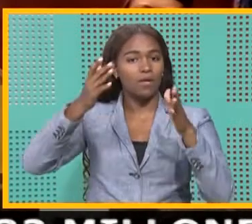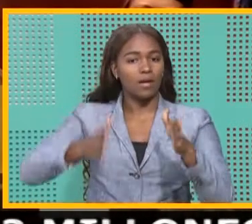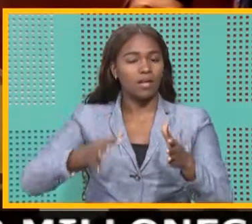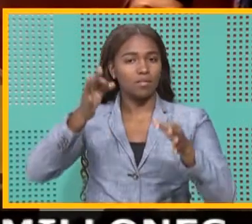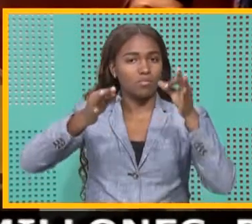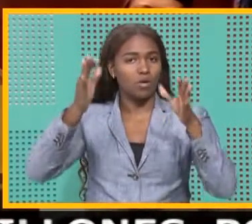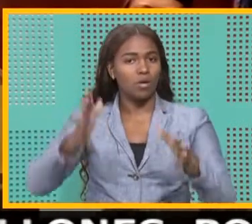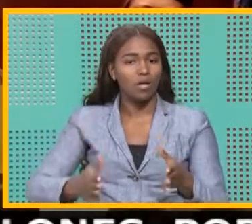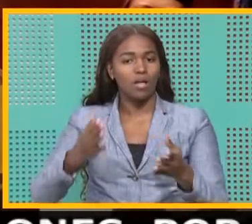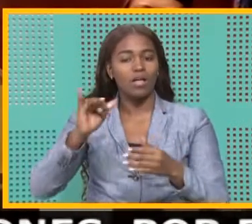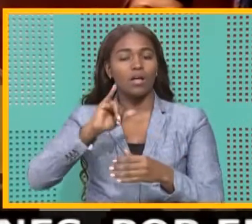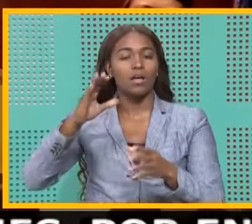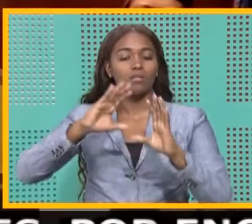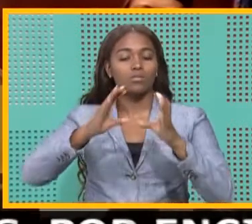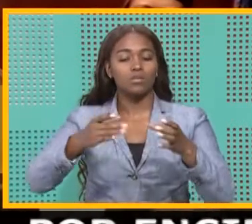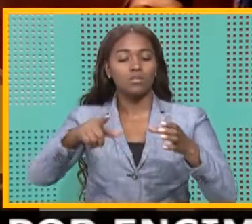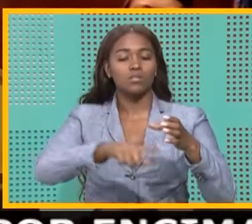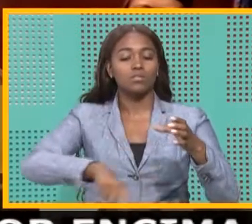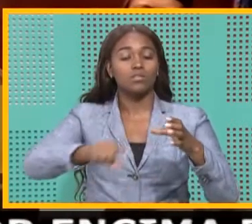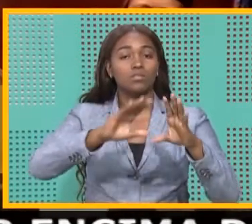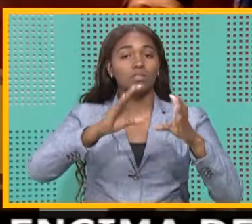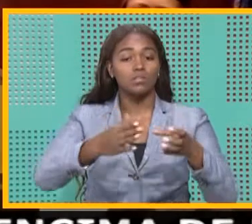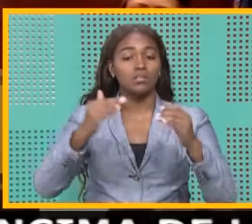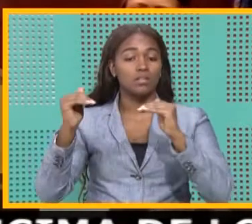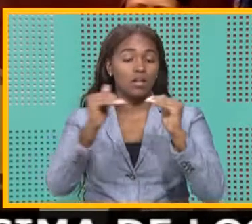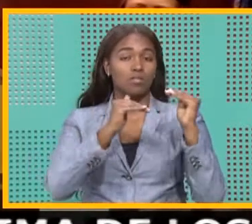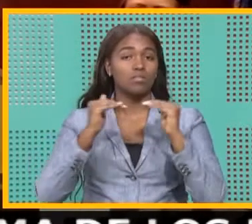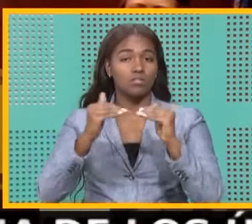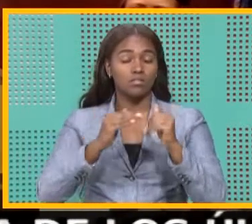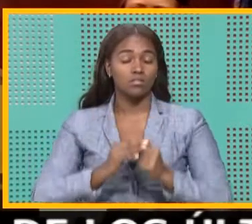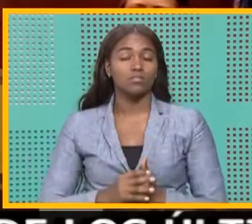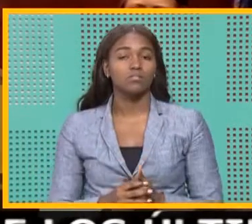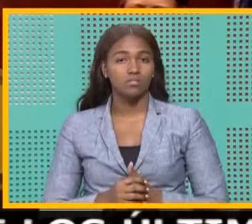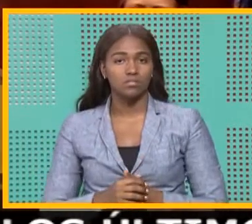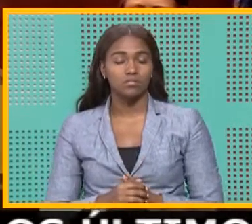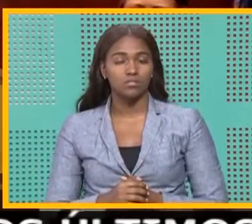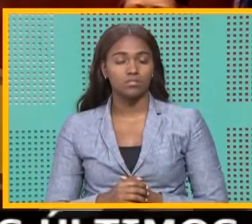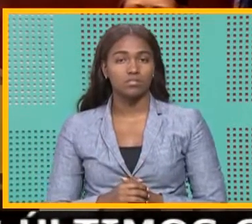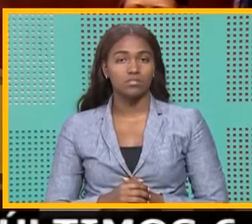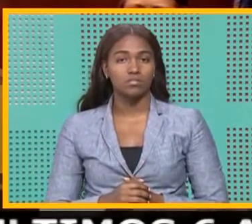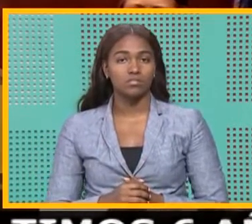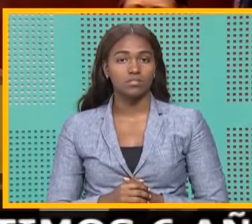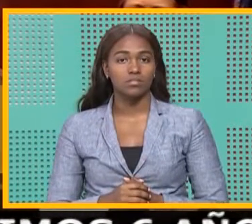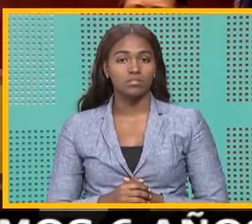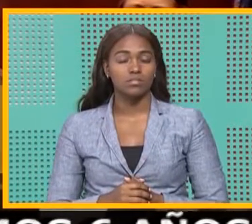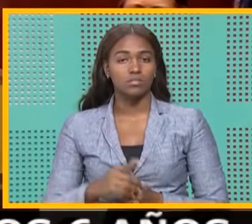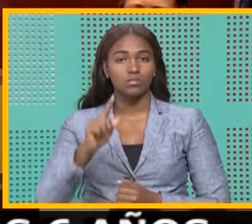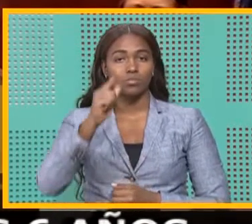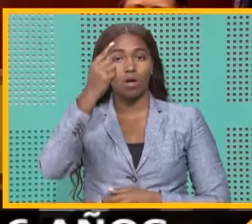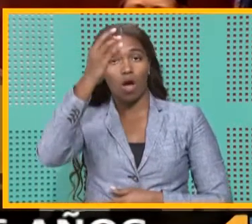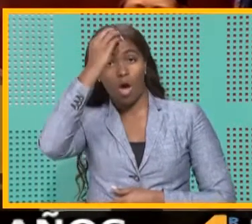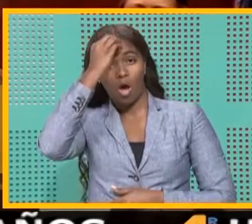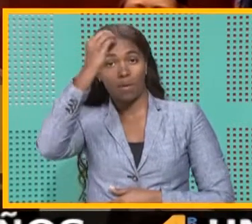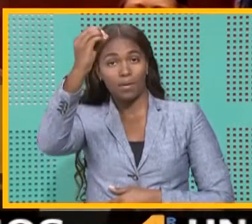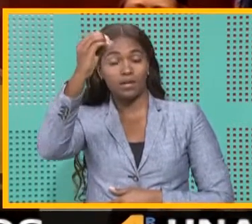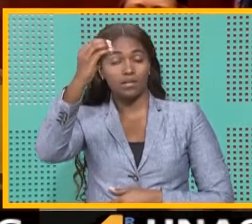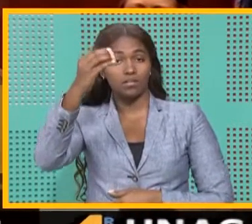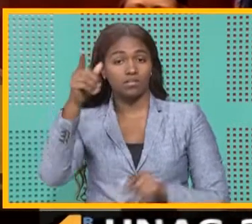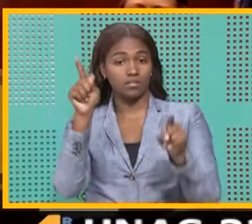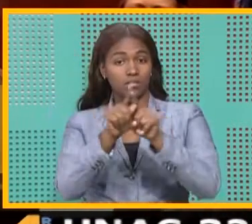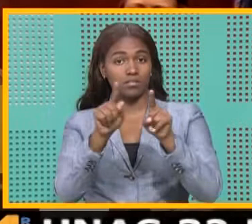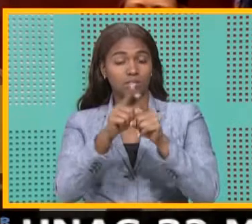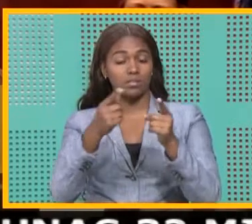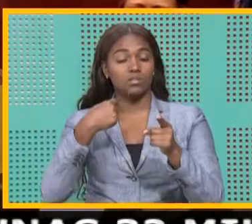audiencia, que son los espacios solemnes de la justicia. Soy de la opinión, además, de